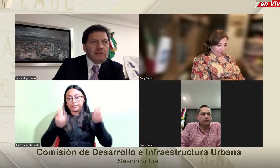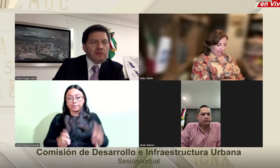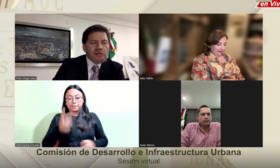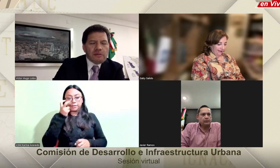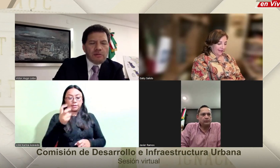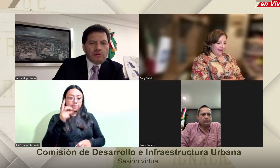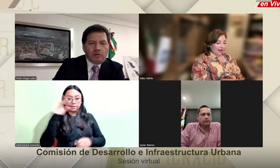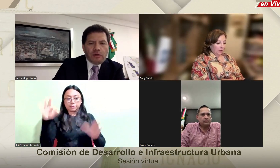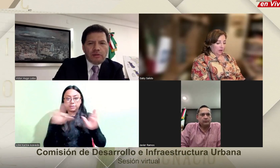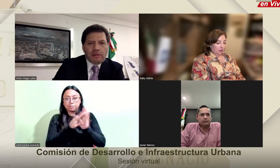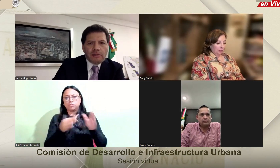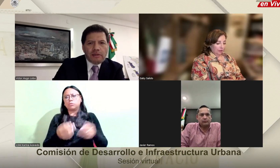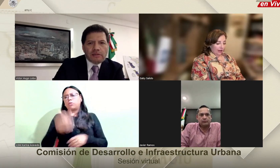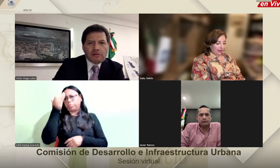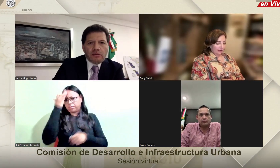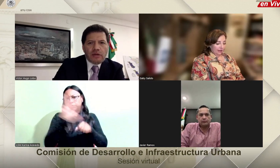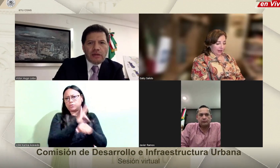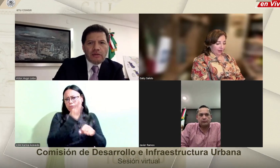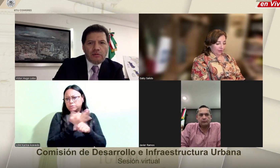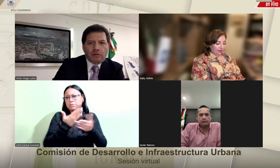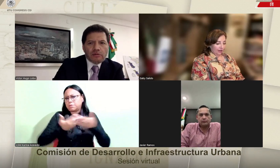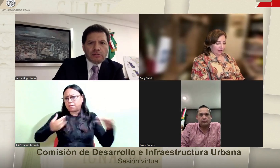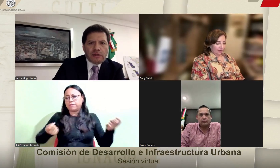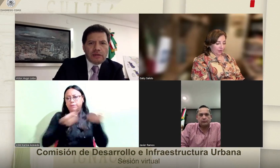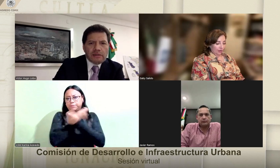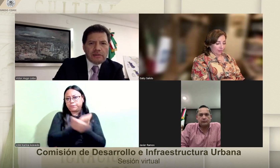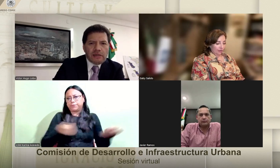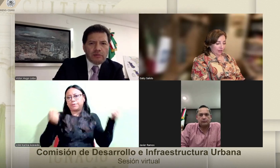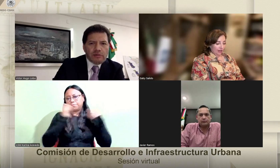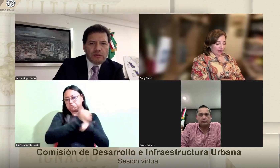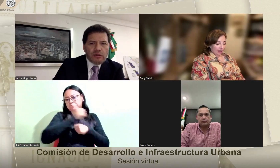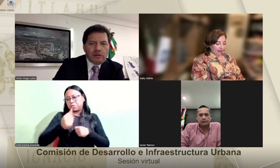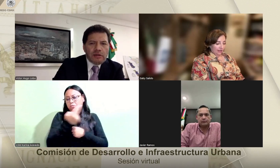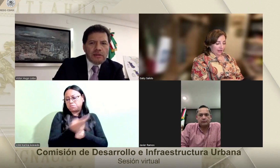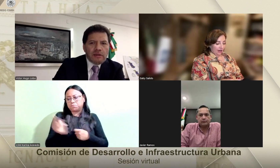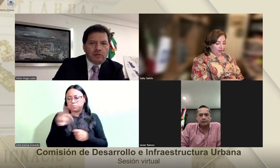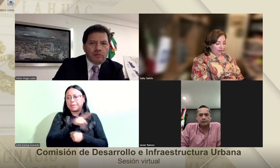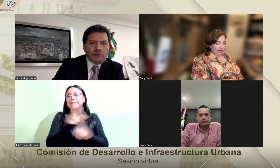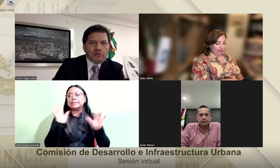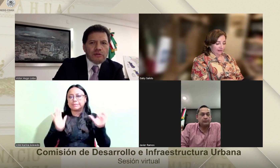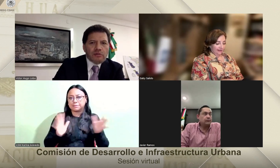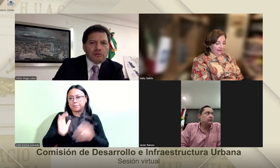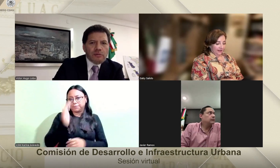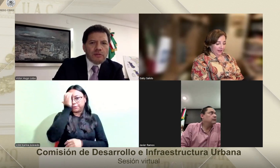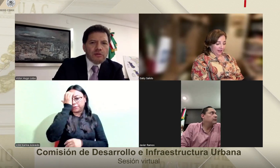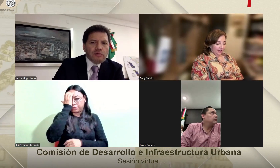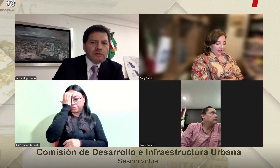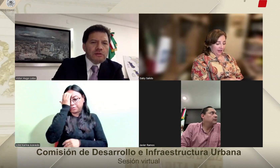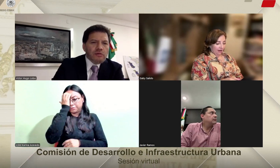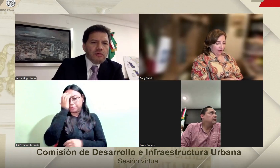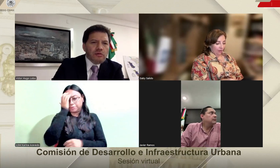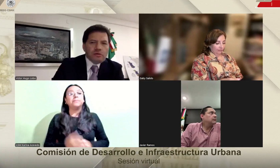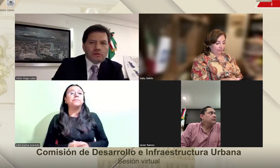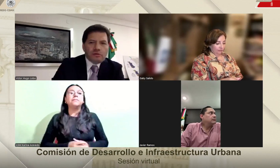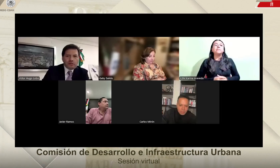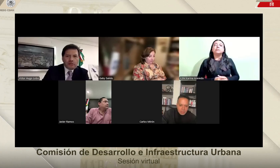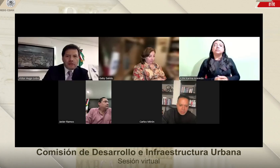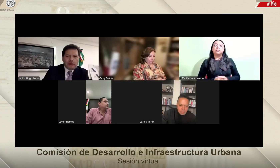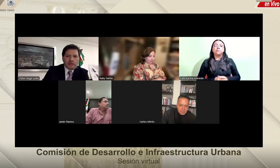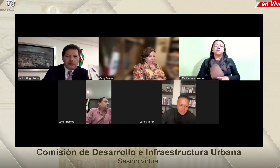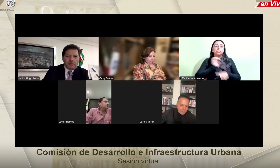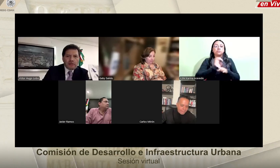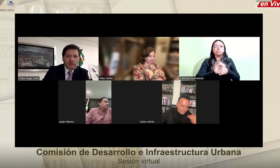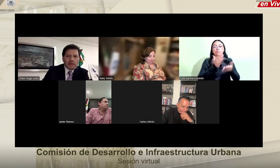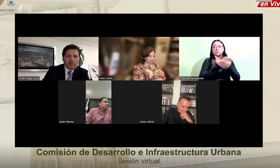ha sido distribuido con la debida antelación a cada uno de los integrantes de la comisión y el documento es de conocimiento de todas y todos,